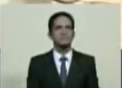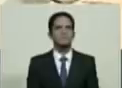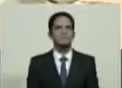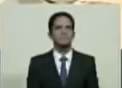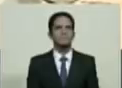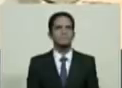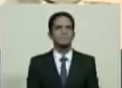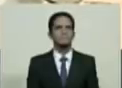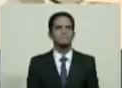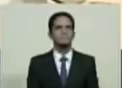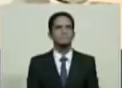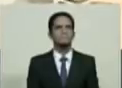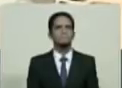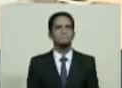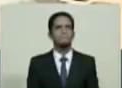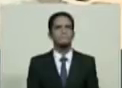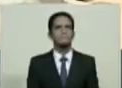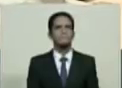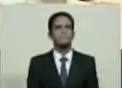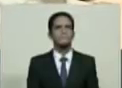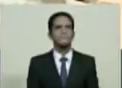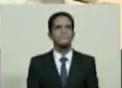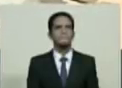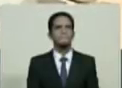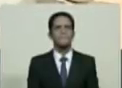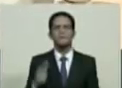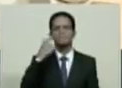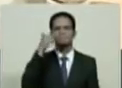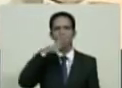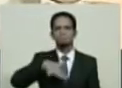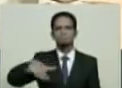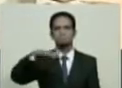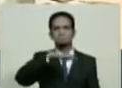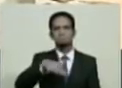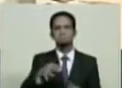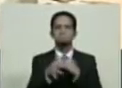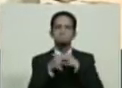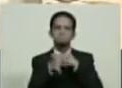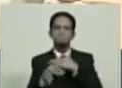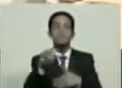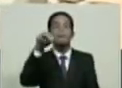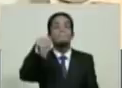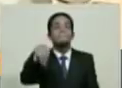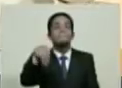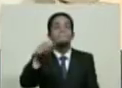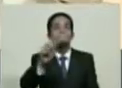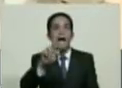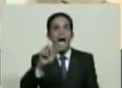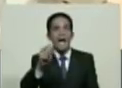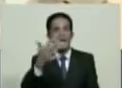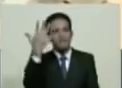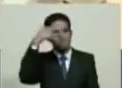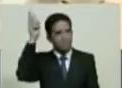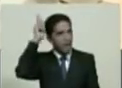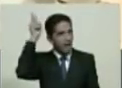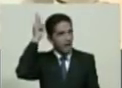Nos encontramos en el municipio Mara del estado